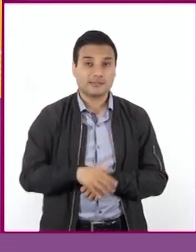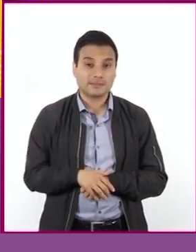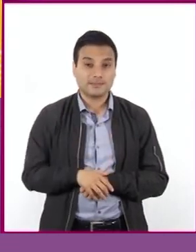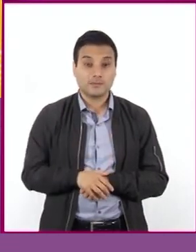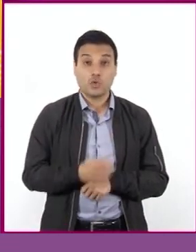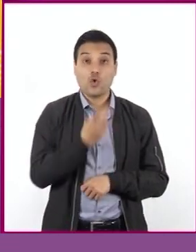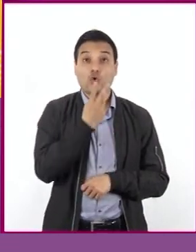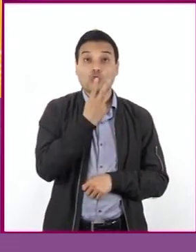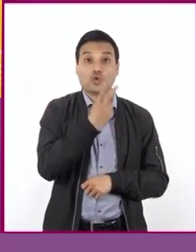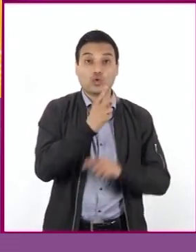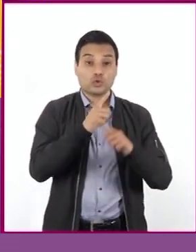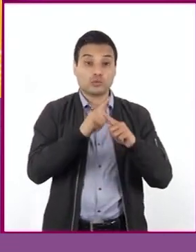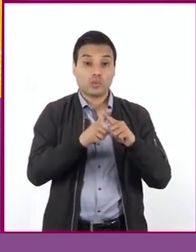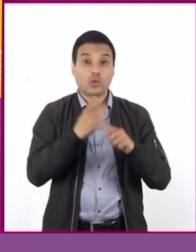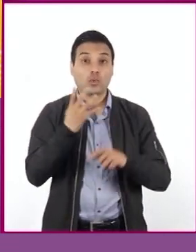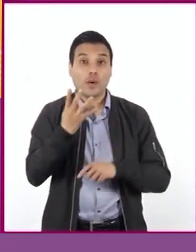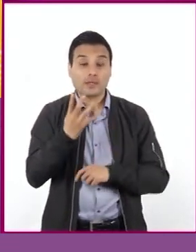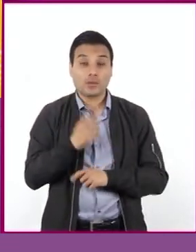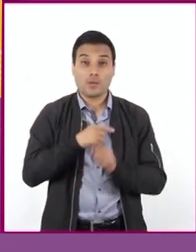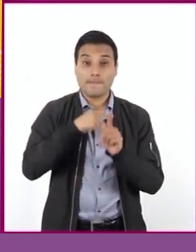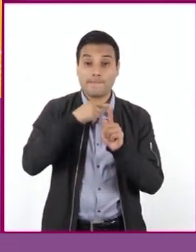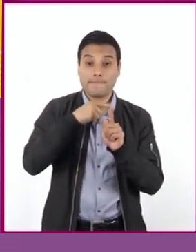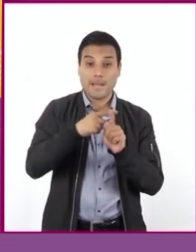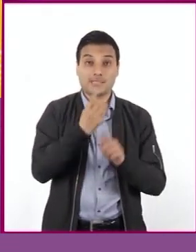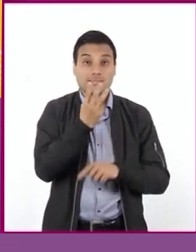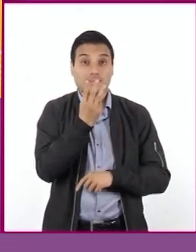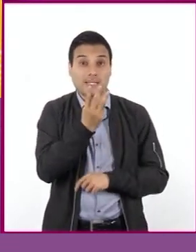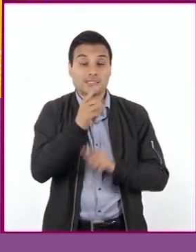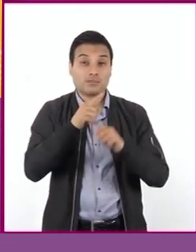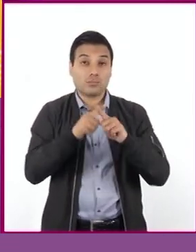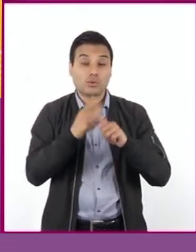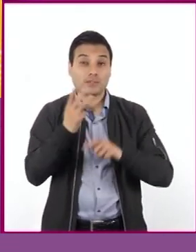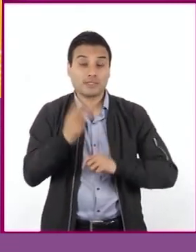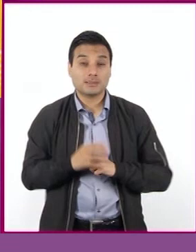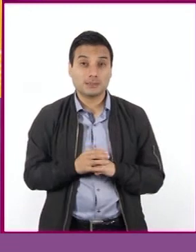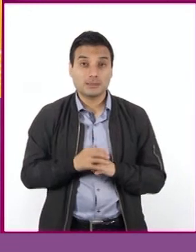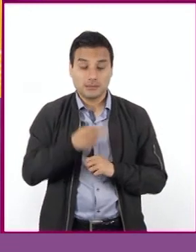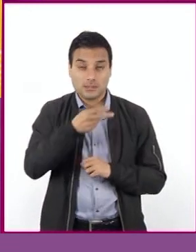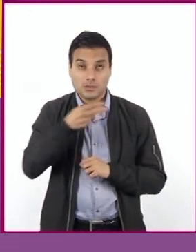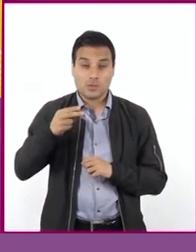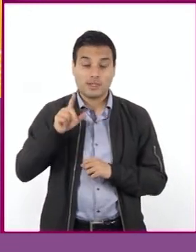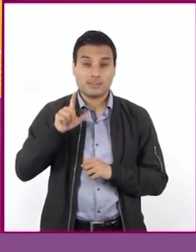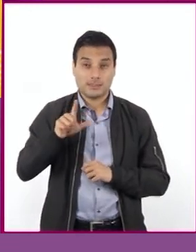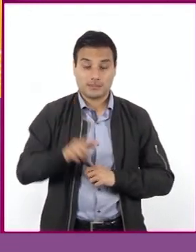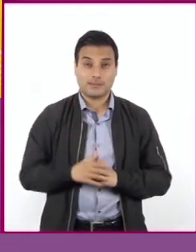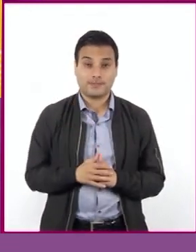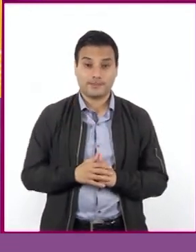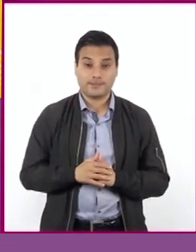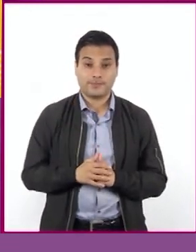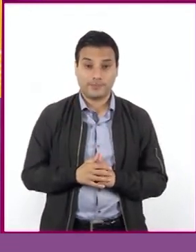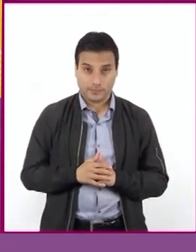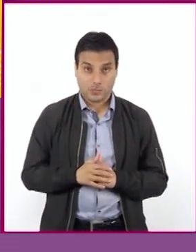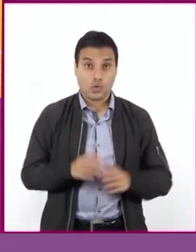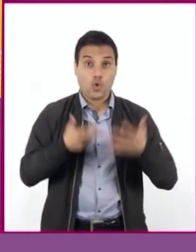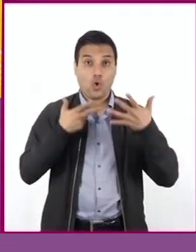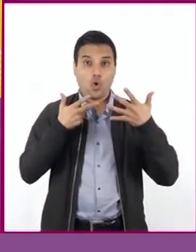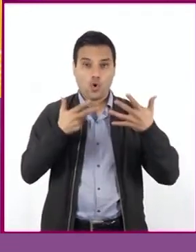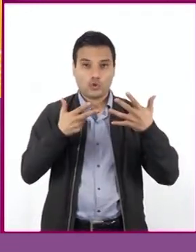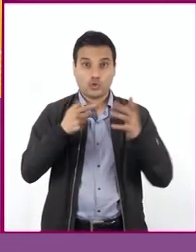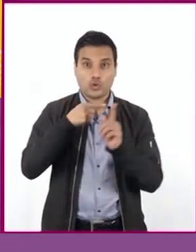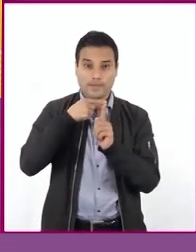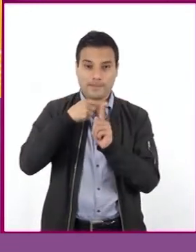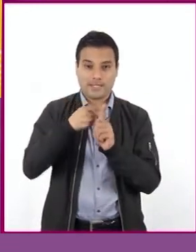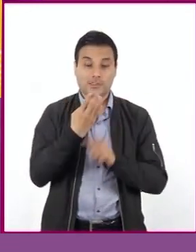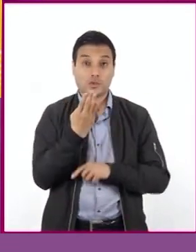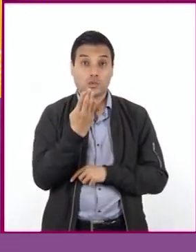2 por 4 más 3 por 3 igual a 17. 8 más 9 es